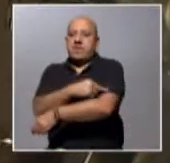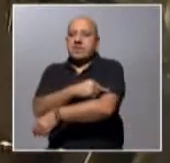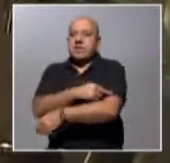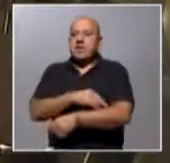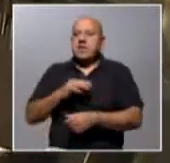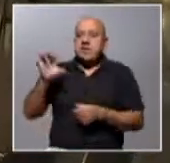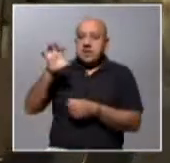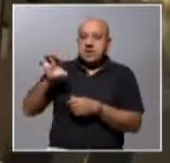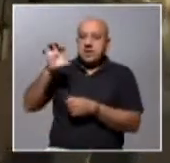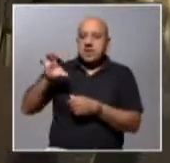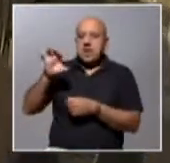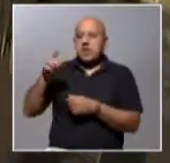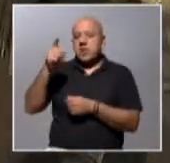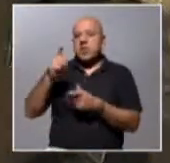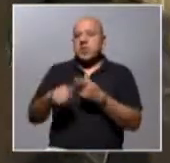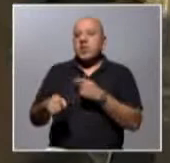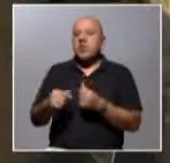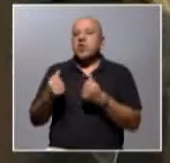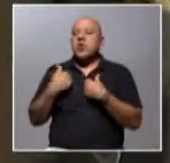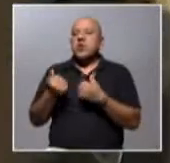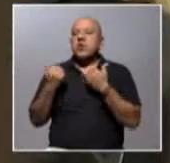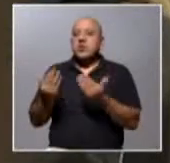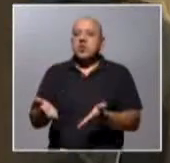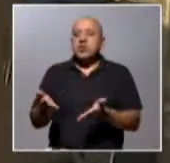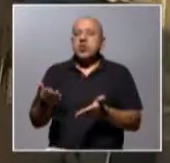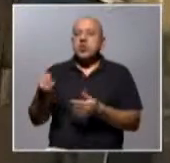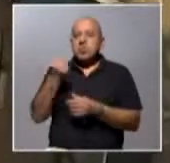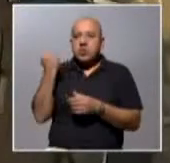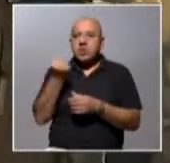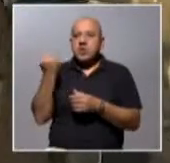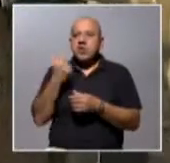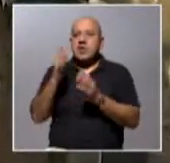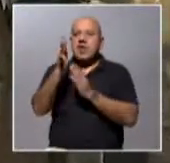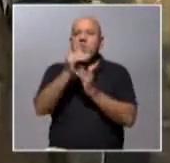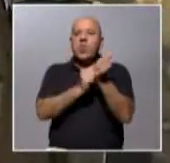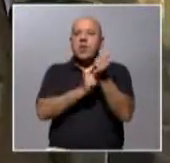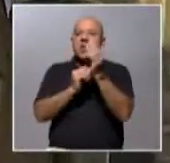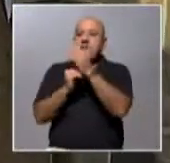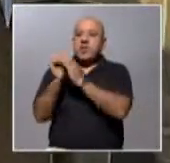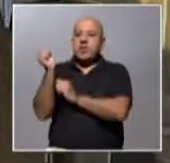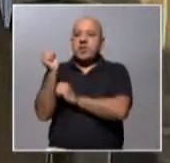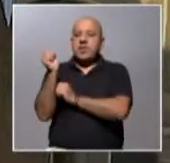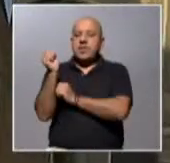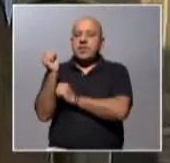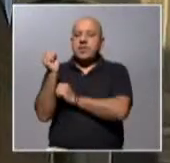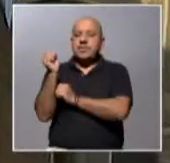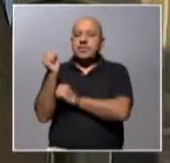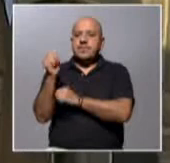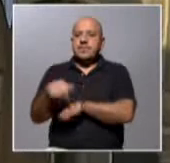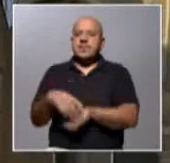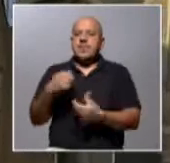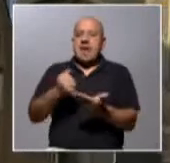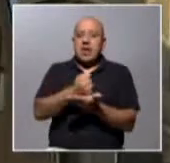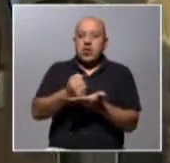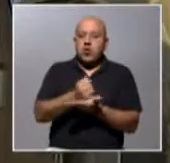Ramírez 1682, que nos hizo una donación importante de guantes y alcohol, guantes descartables y alcohol en